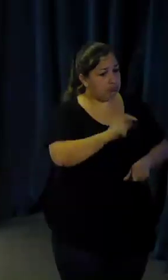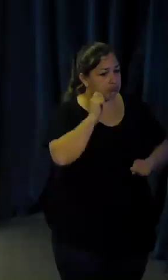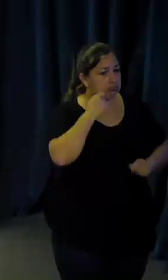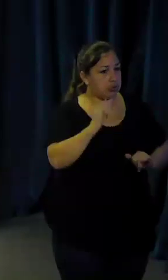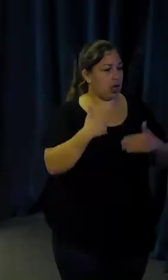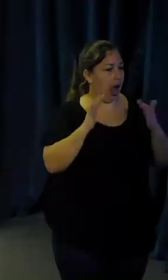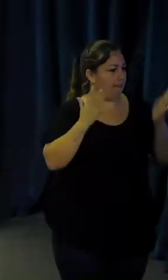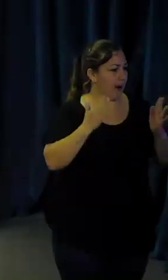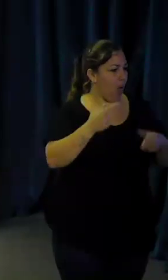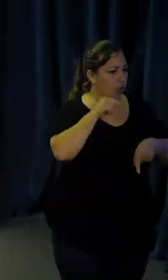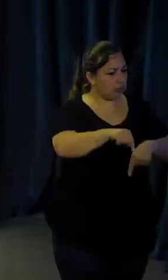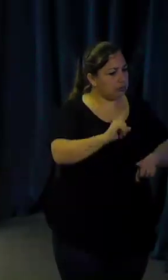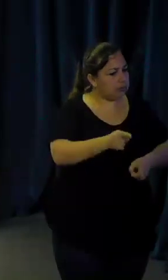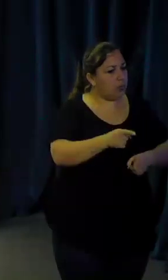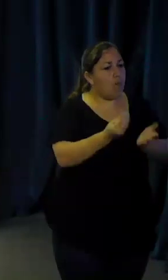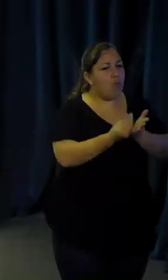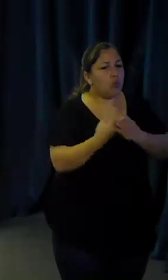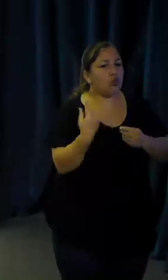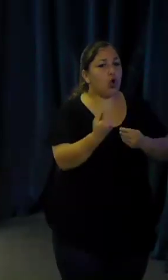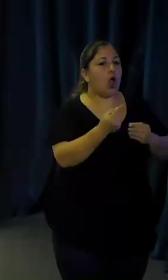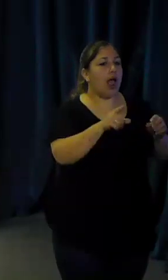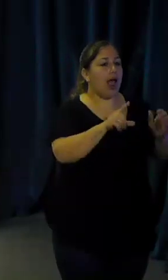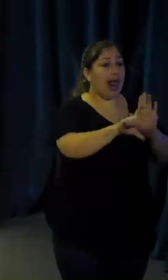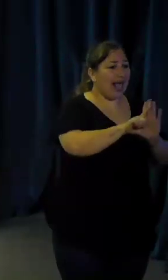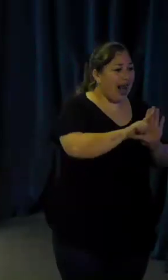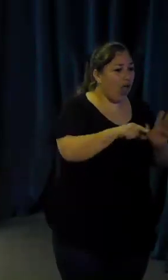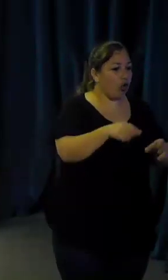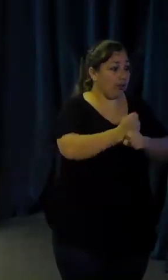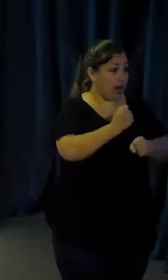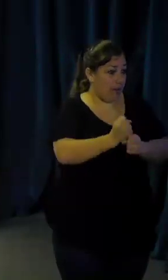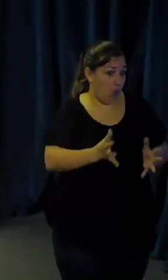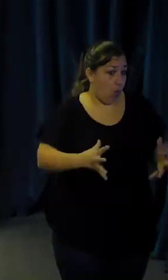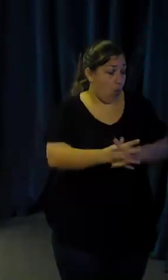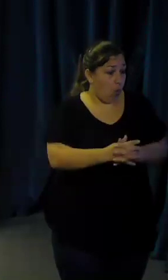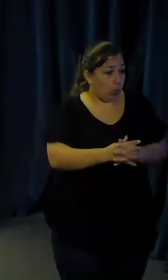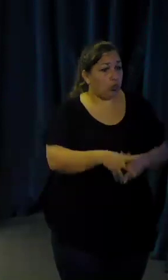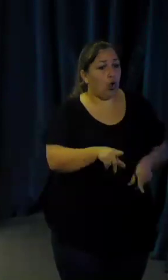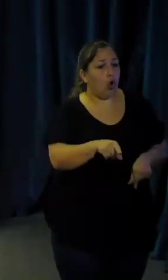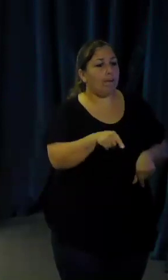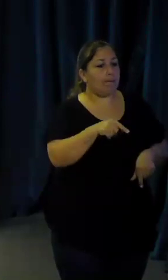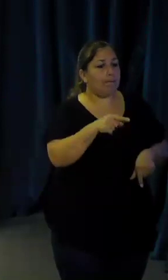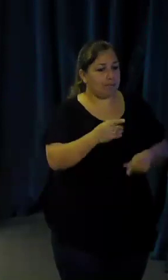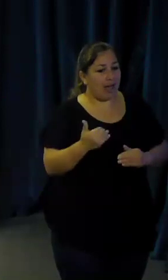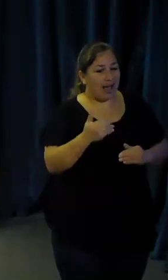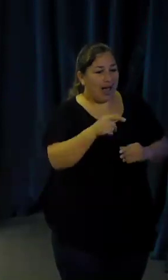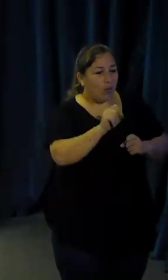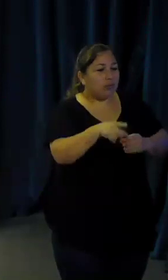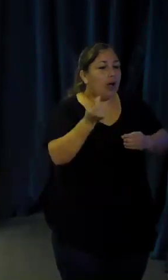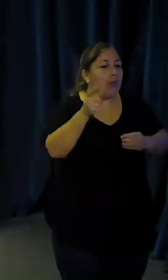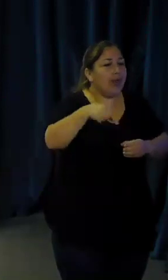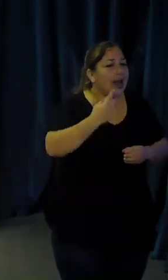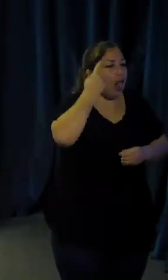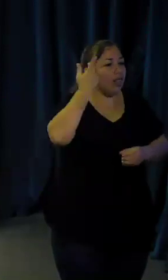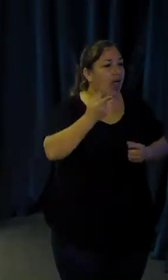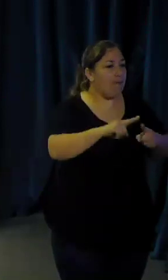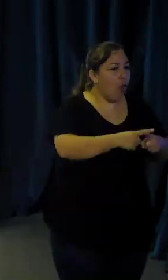aplaudir, que haya tantos legisladores que estén trabajando de manera conjunta, más allá de donde vengan, de